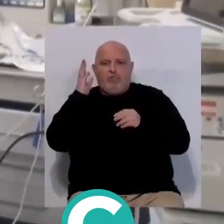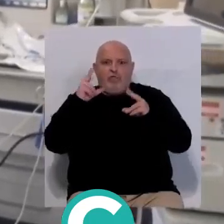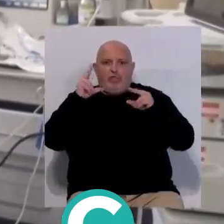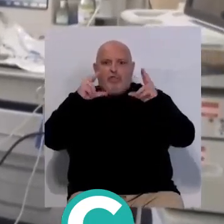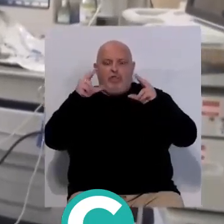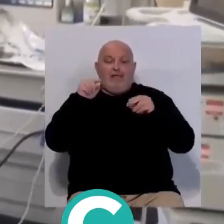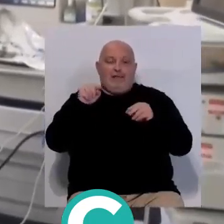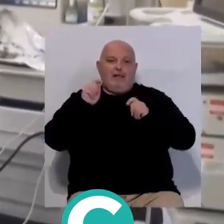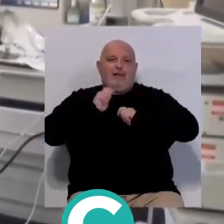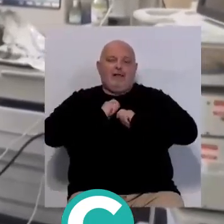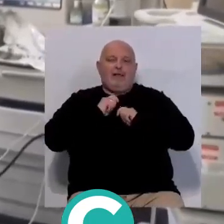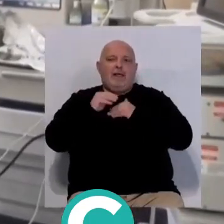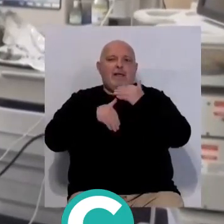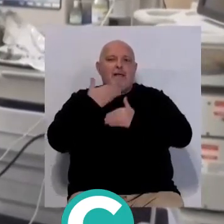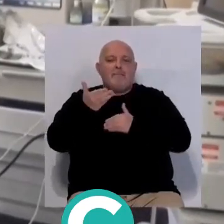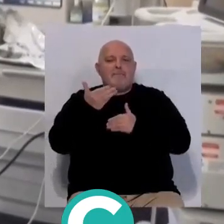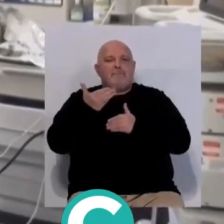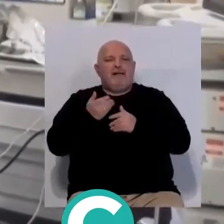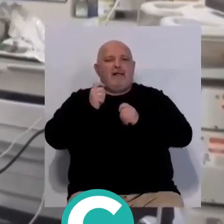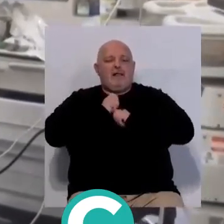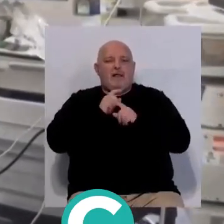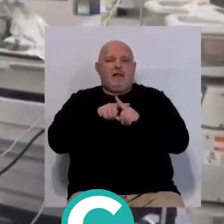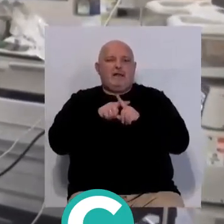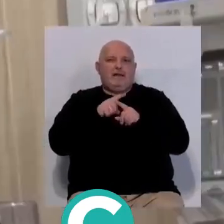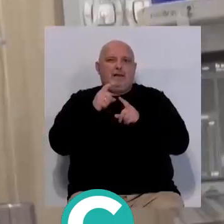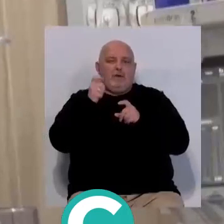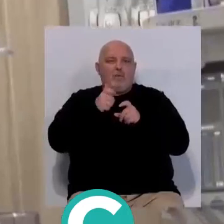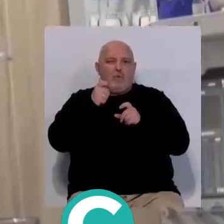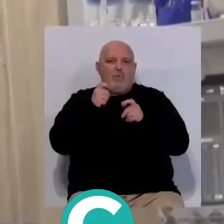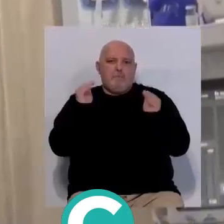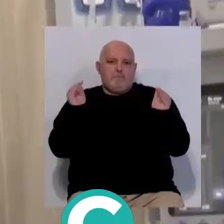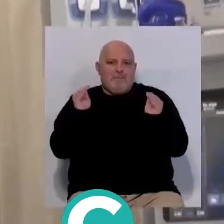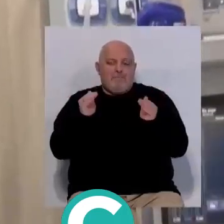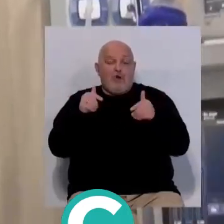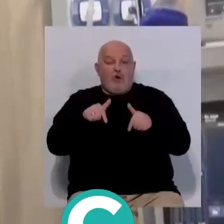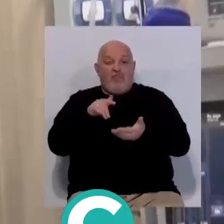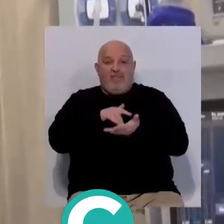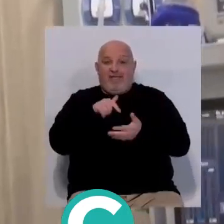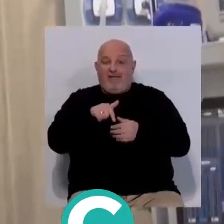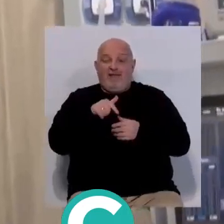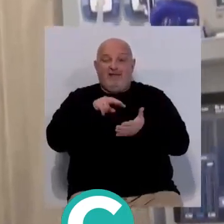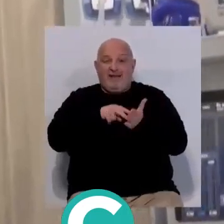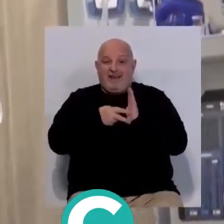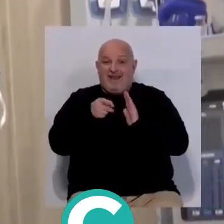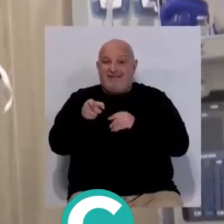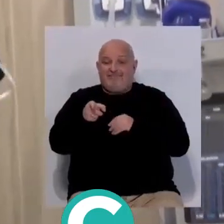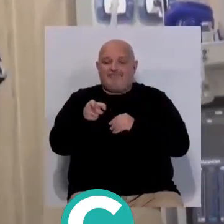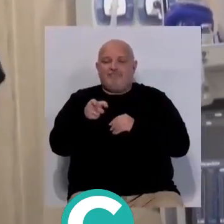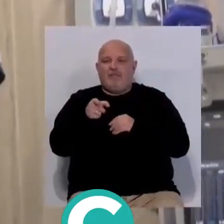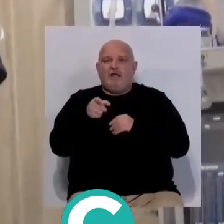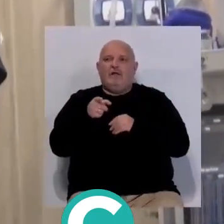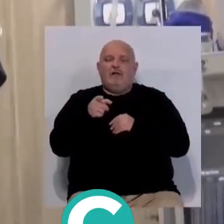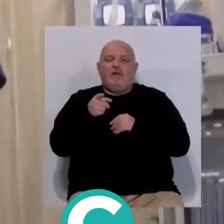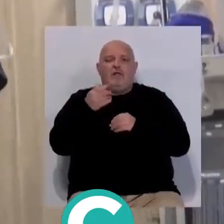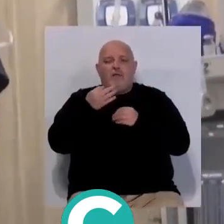paciente y, lo que aún es más importante, acortamos el periodo de exploración. Hoy en día, estas técnicas, como hay